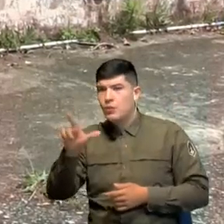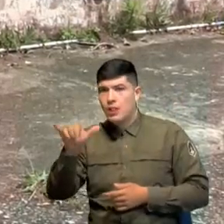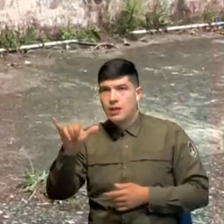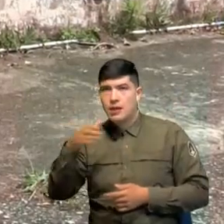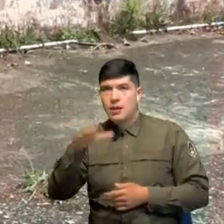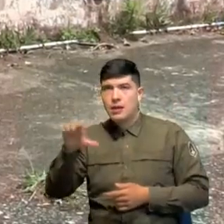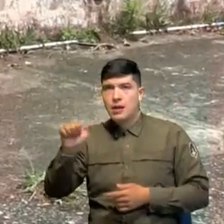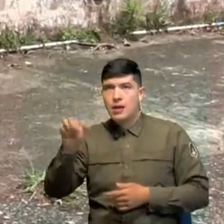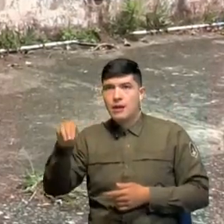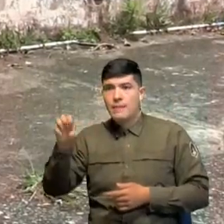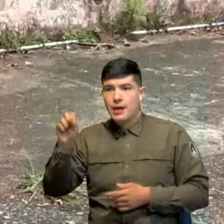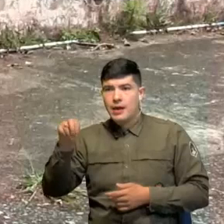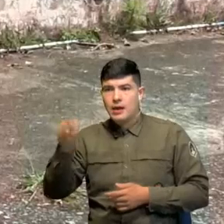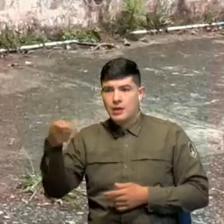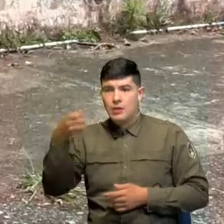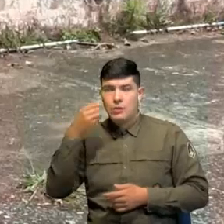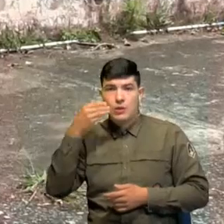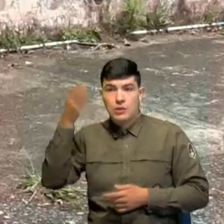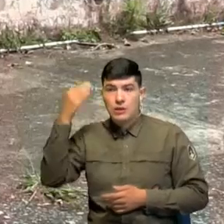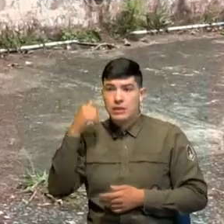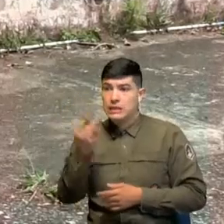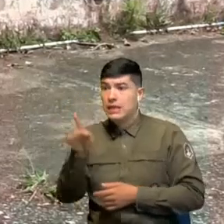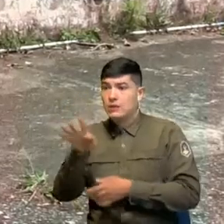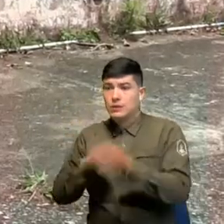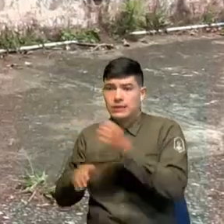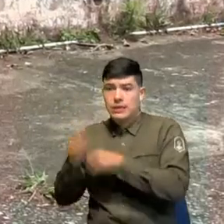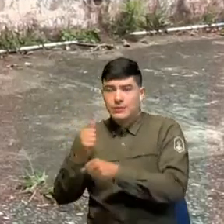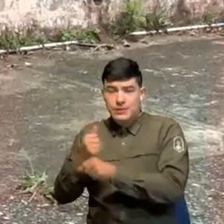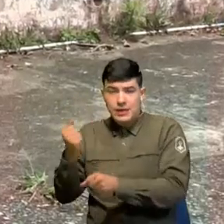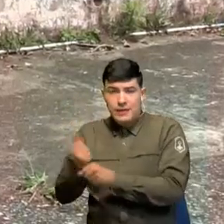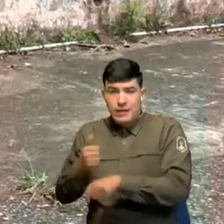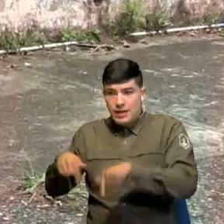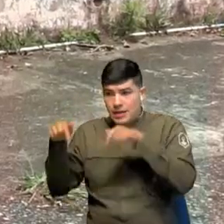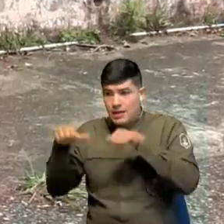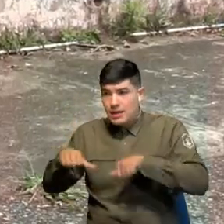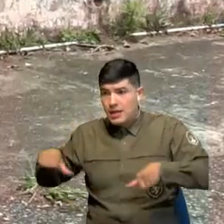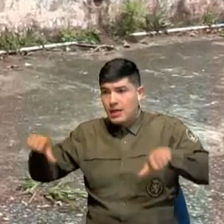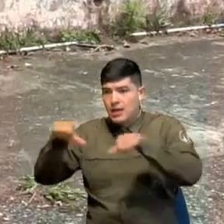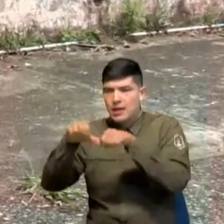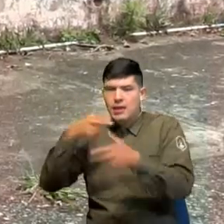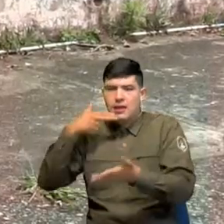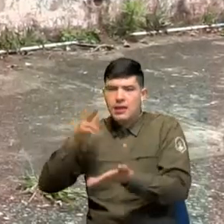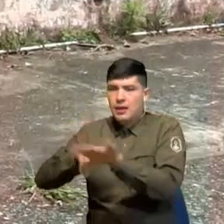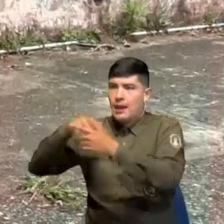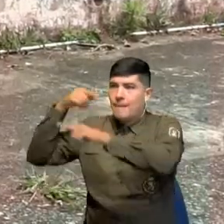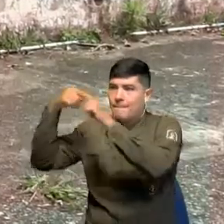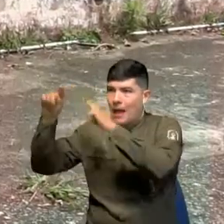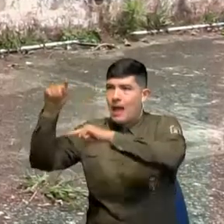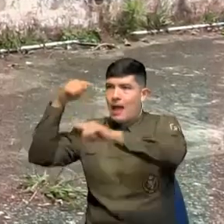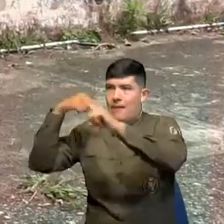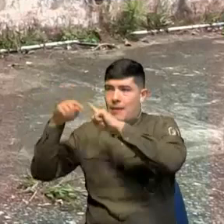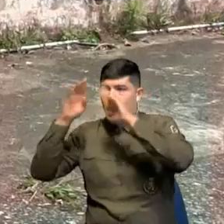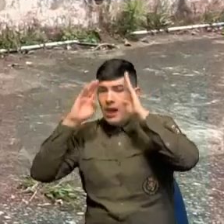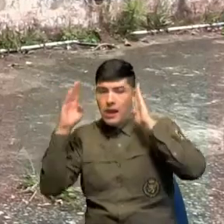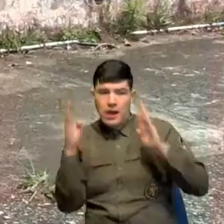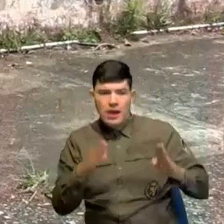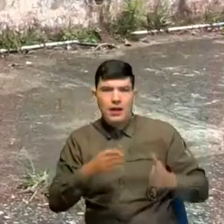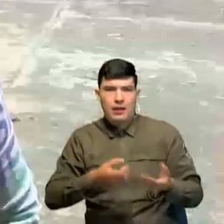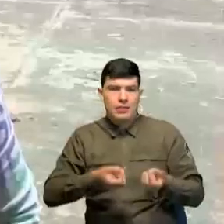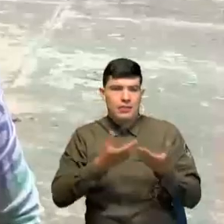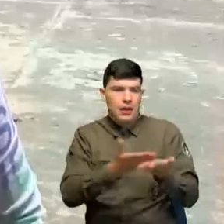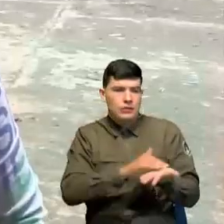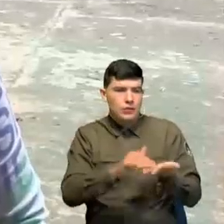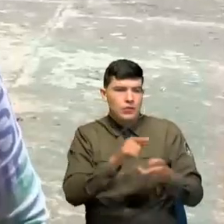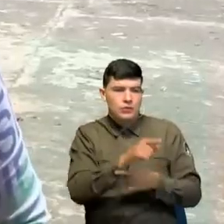en esta institución, se mostró impotente frente al llamado que permanentemente hace a las autoridades para que remedien la